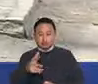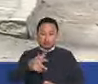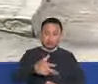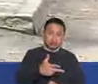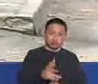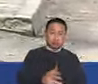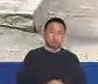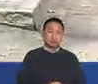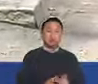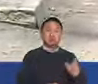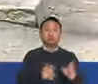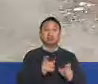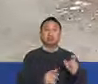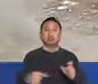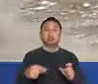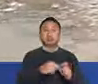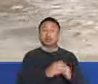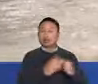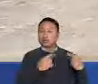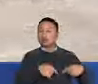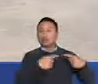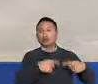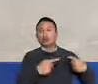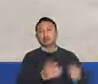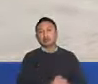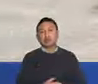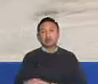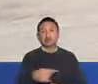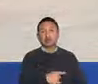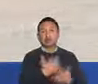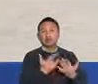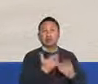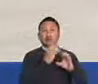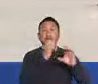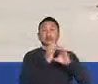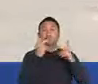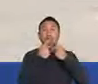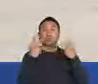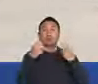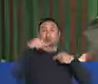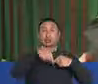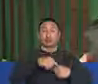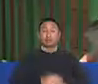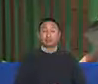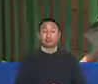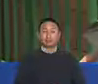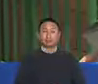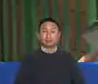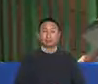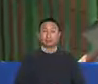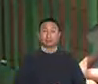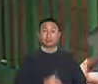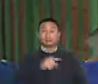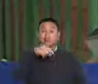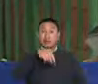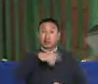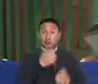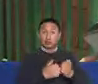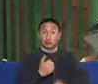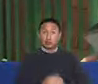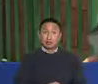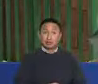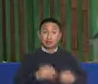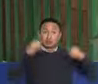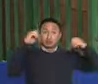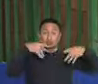transeúntes y ciudadanos que a diario esperan el transporte público en esta parada. Hay situaciones críticas, tanto de la